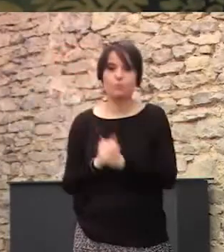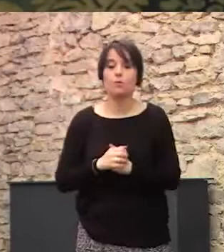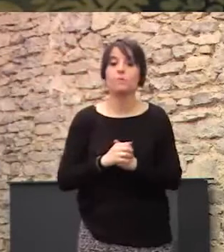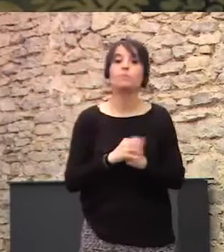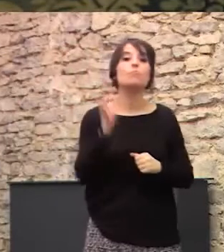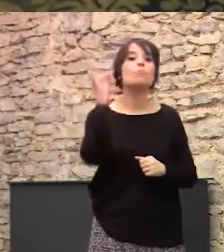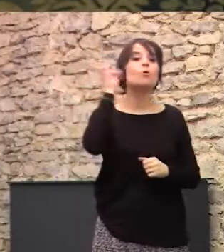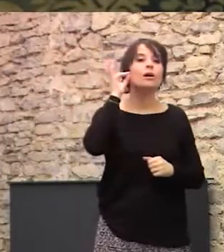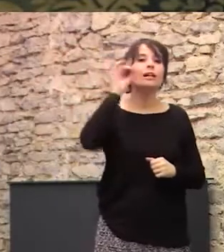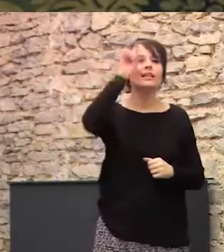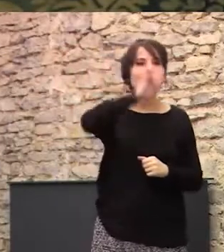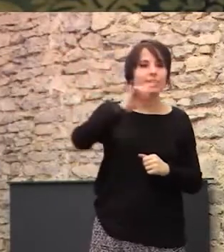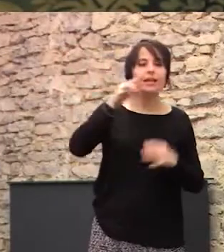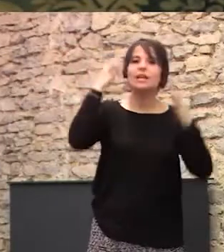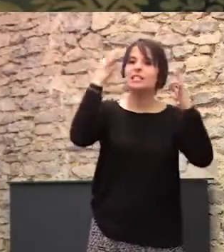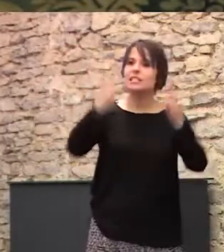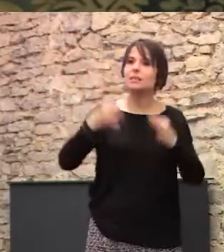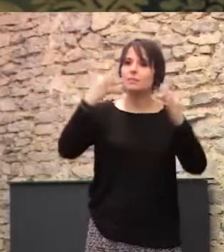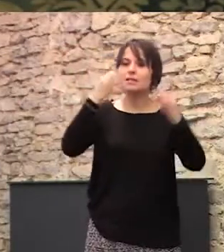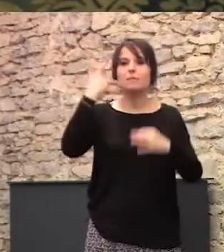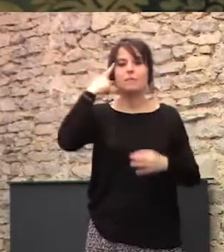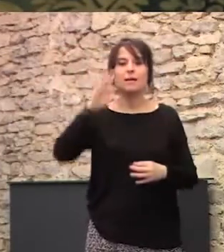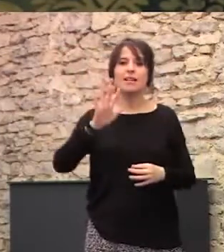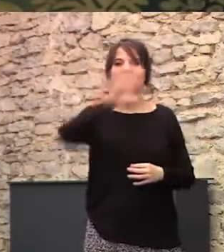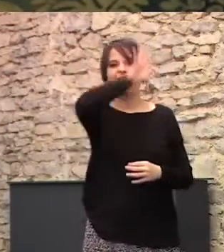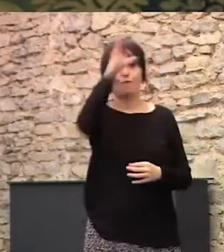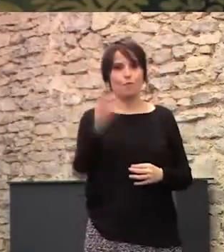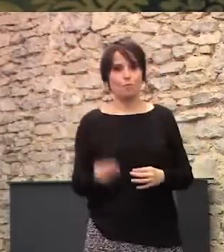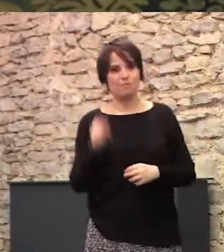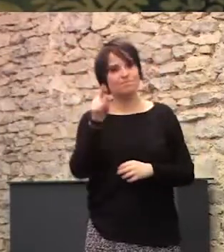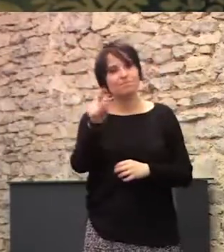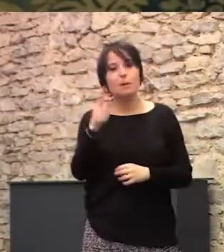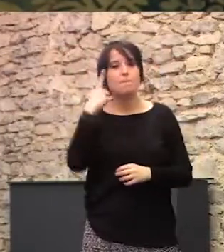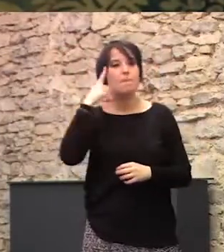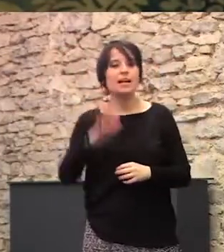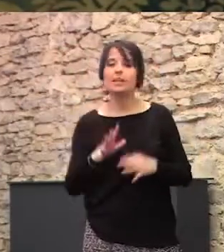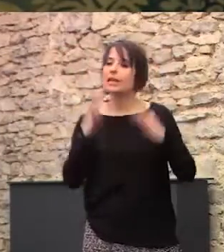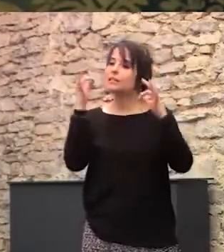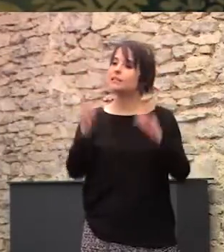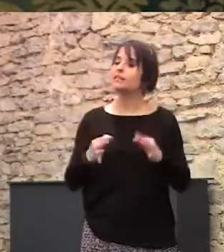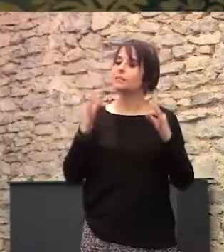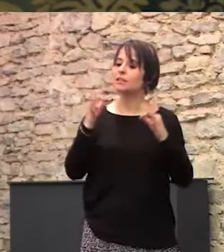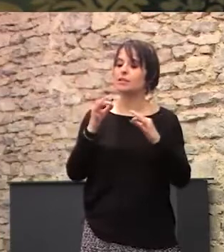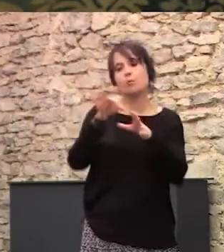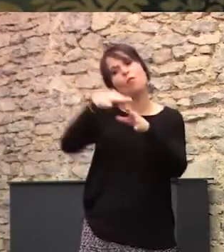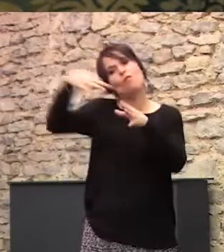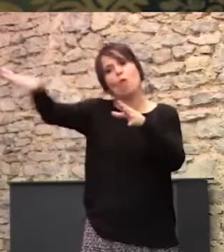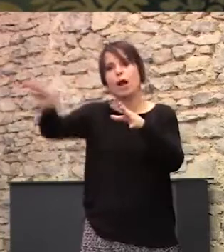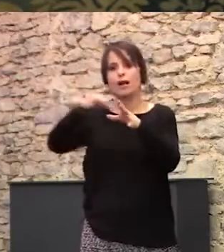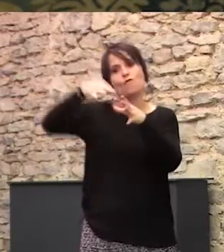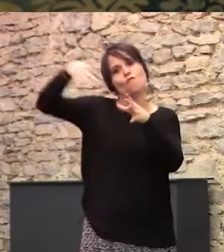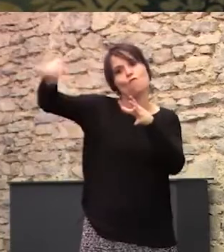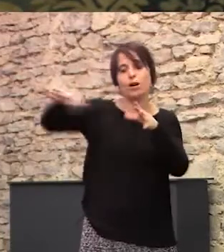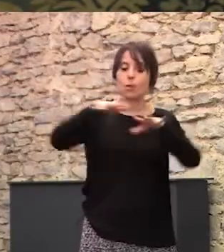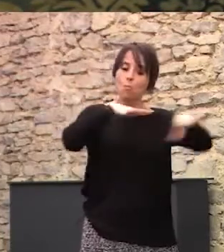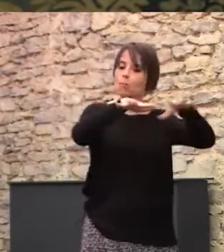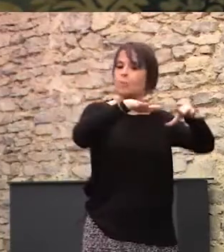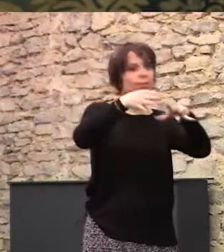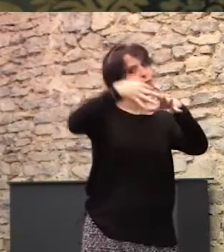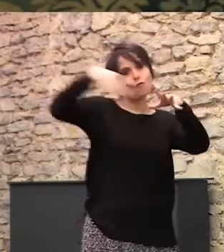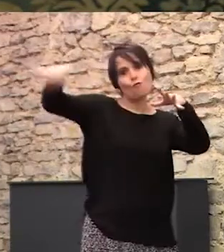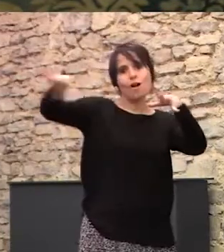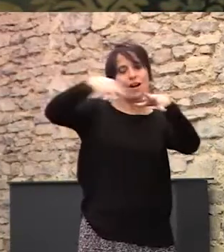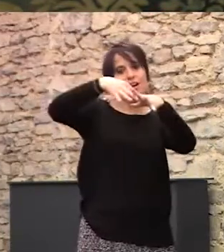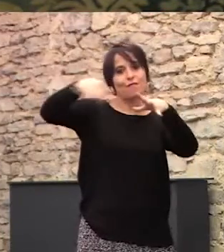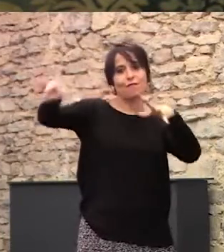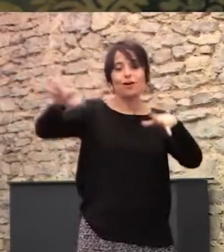negras siempre se veían, las afroamericanas en este caso, se veían siempre como expulsadas de los movimientos, porque a